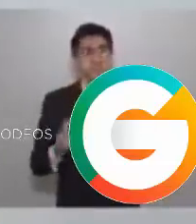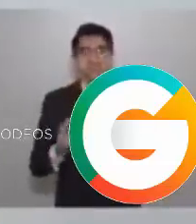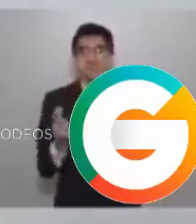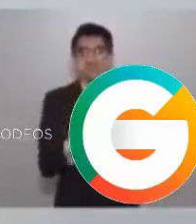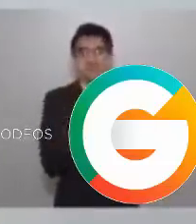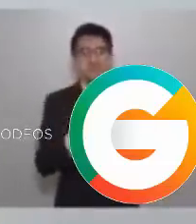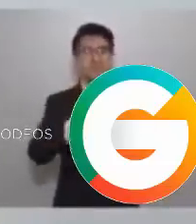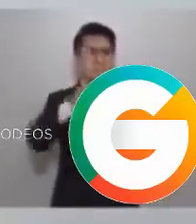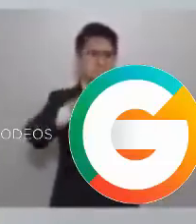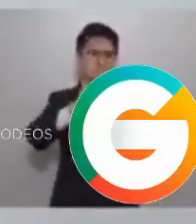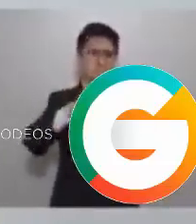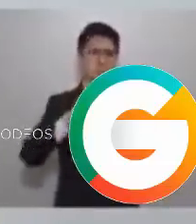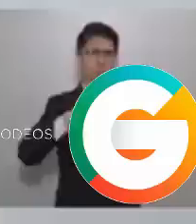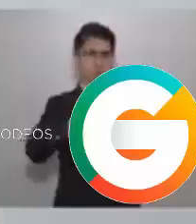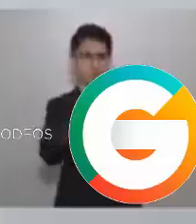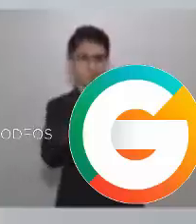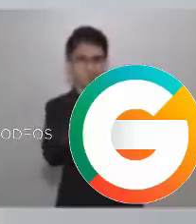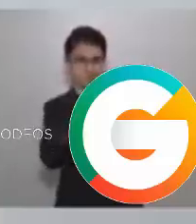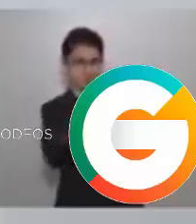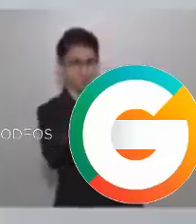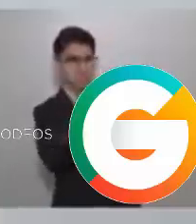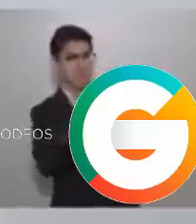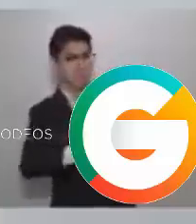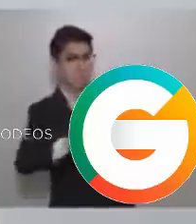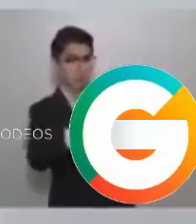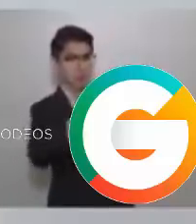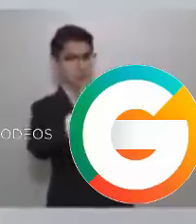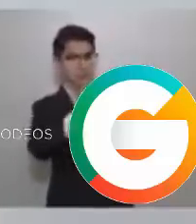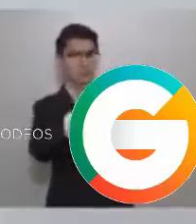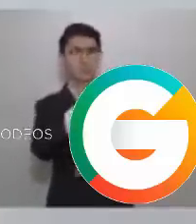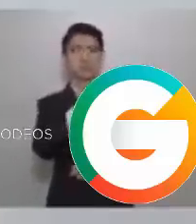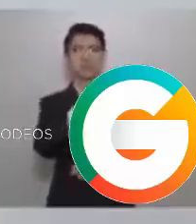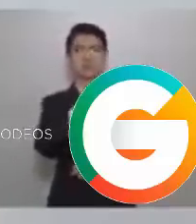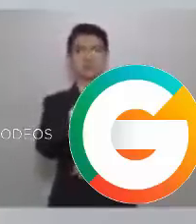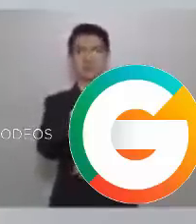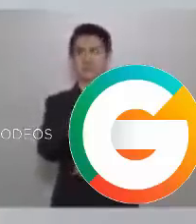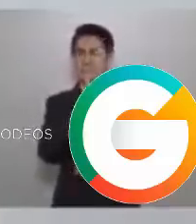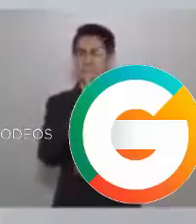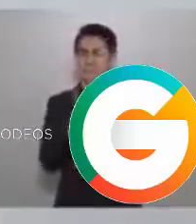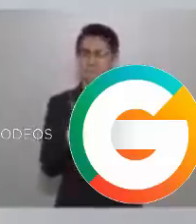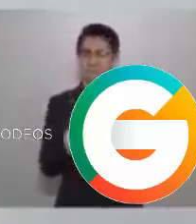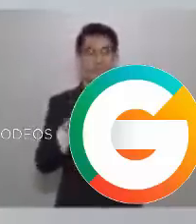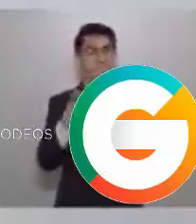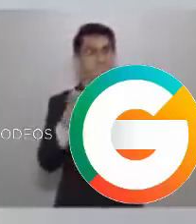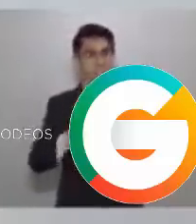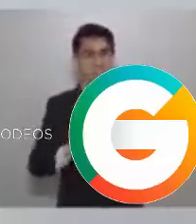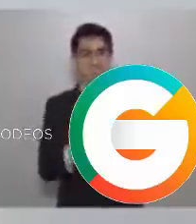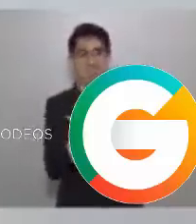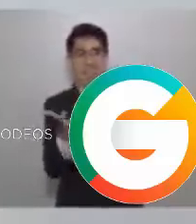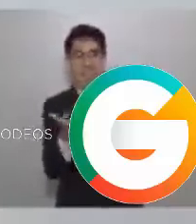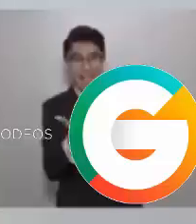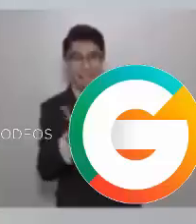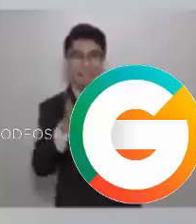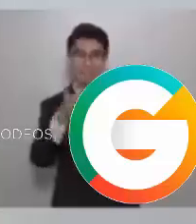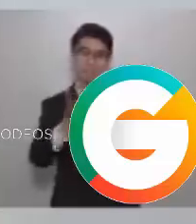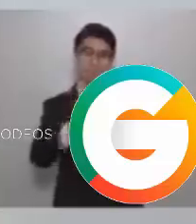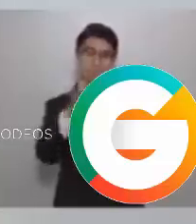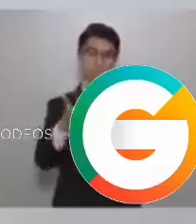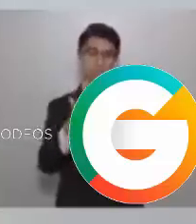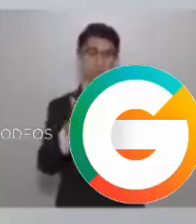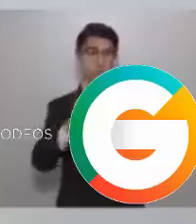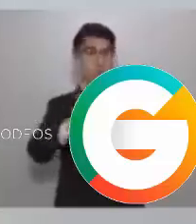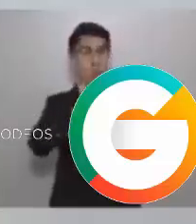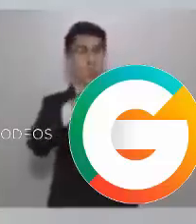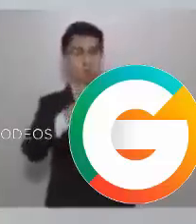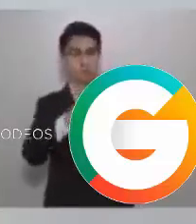resultados importantes y decomisos mayormente significativos en comparación al año pasado, no es suficiente. Tenemos que ir trabajando,